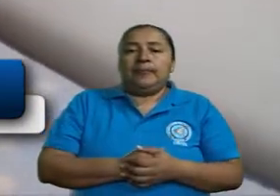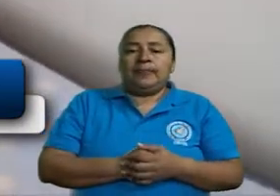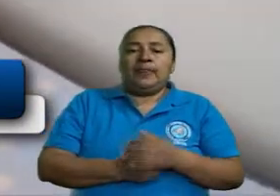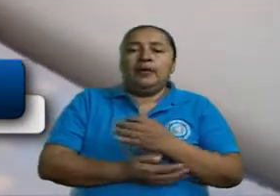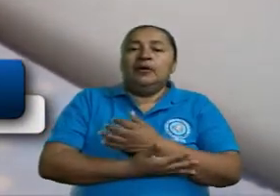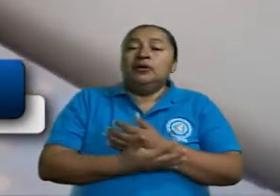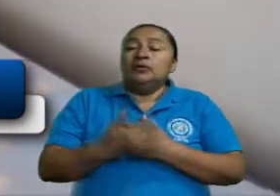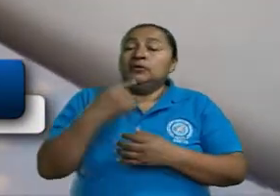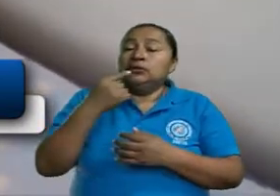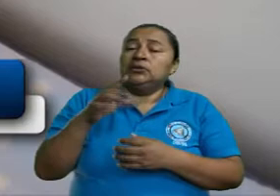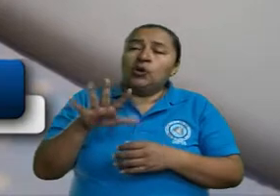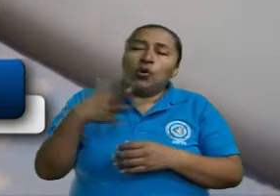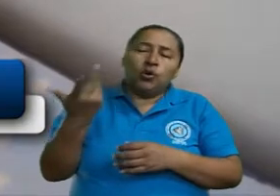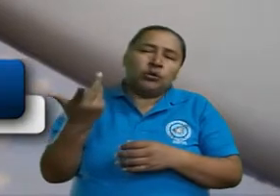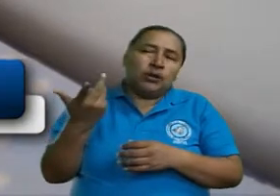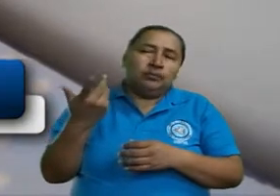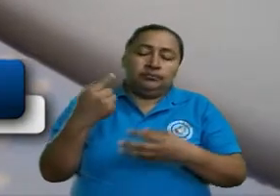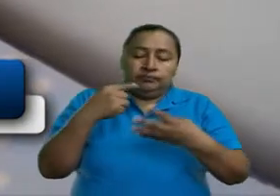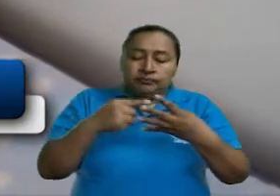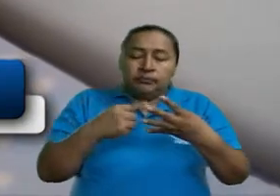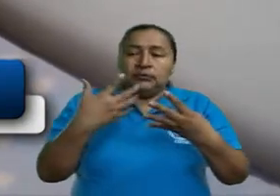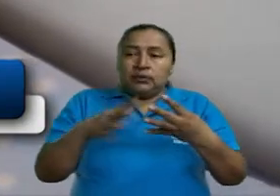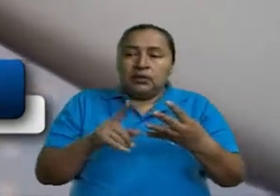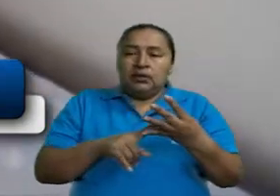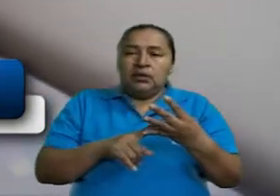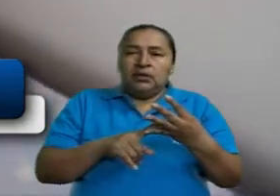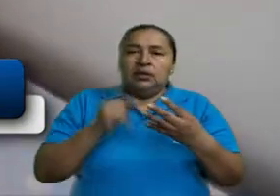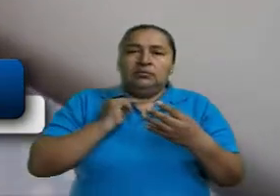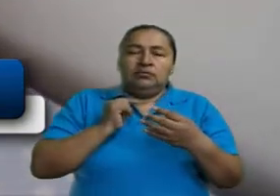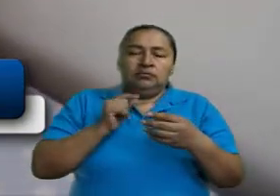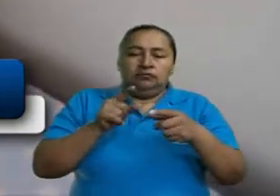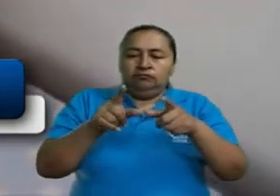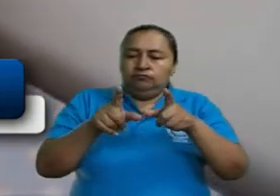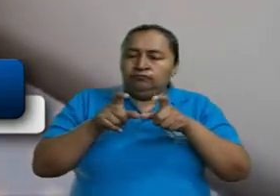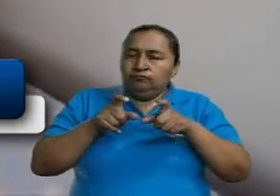los síntomas, doctora, es la flexión de las piernas del bebé,